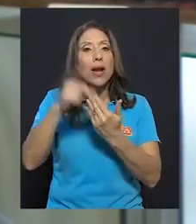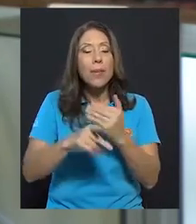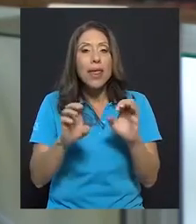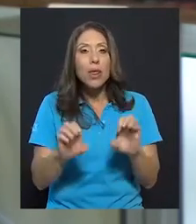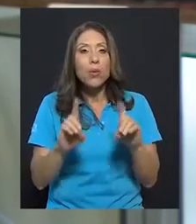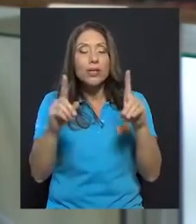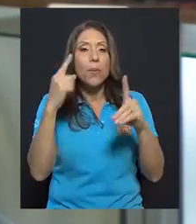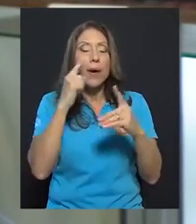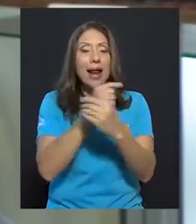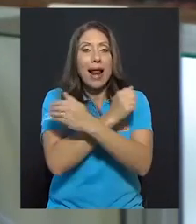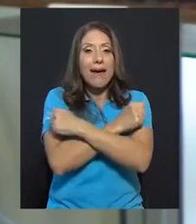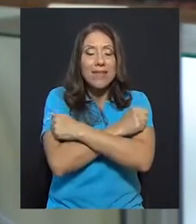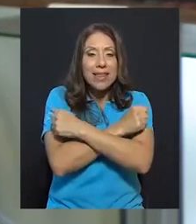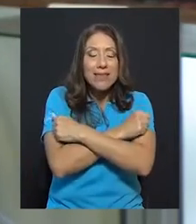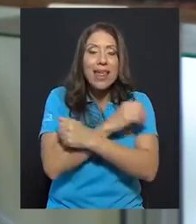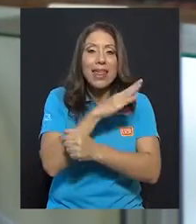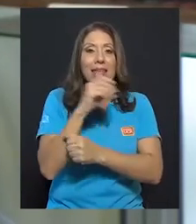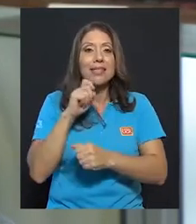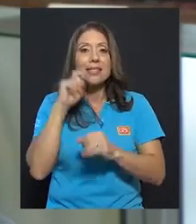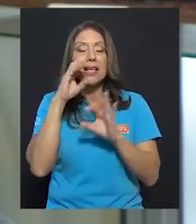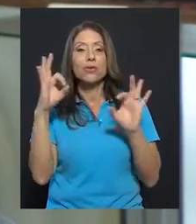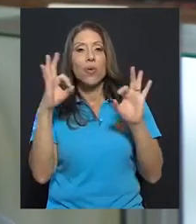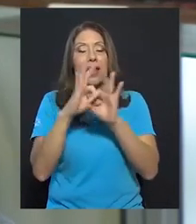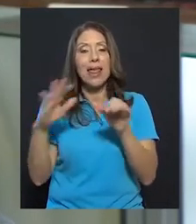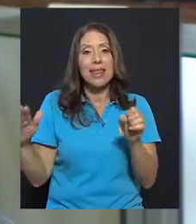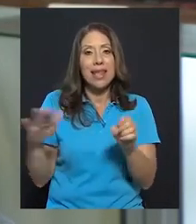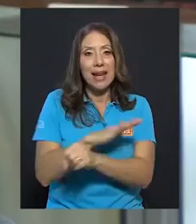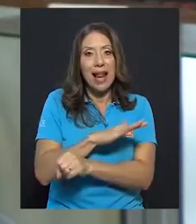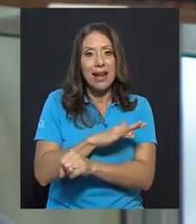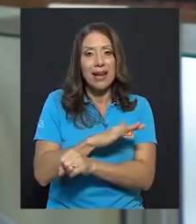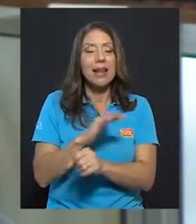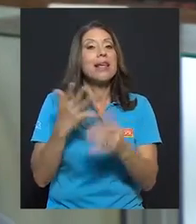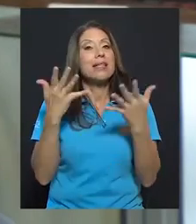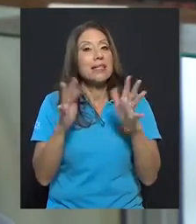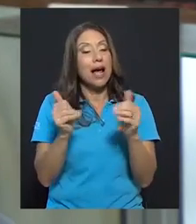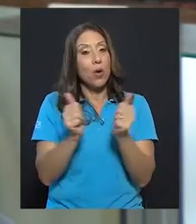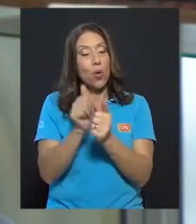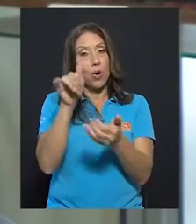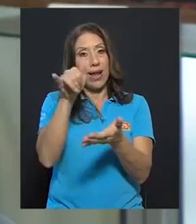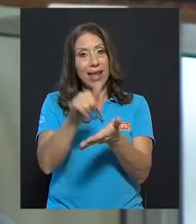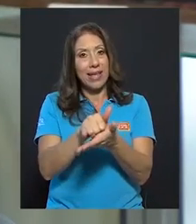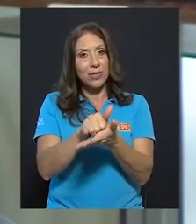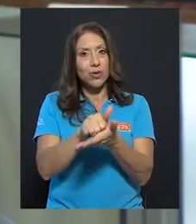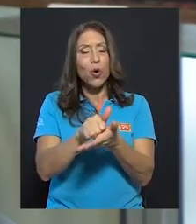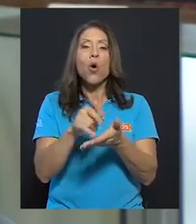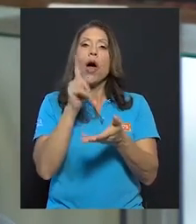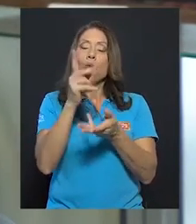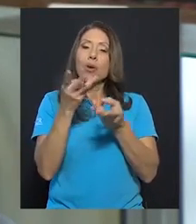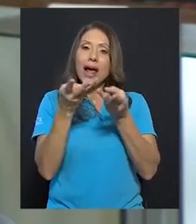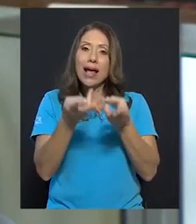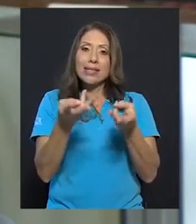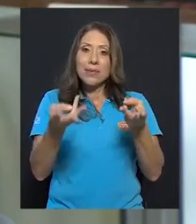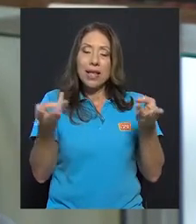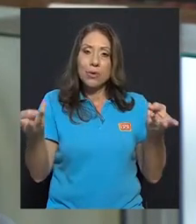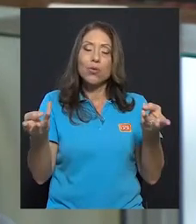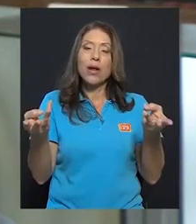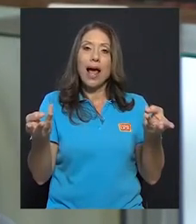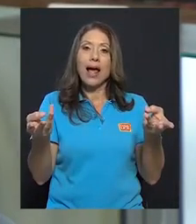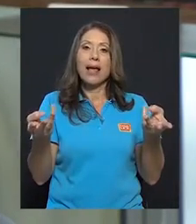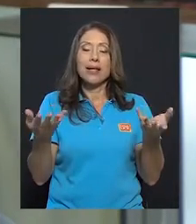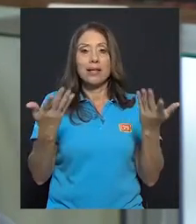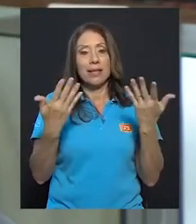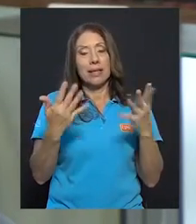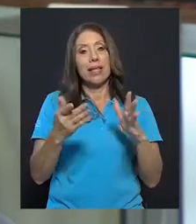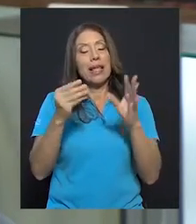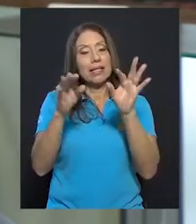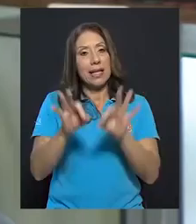Programa de Educación para la Afectividad y Sexualidad Integral. Entonces, con eso ya le damos nombre a una asignatura o a una materia